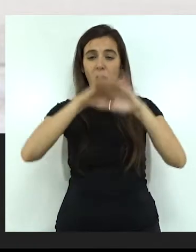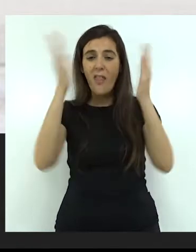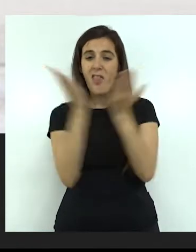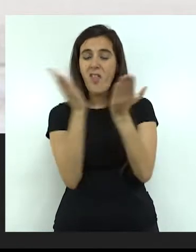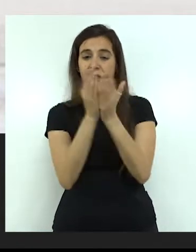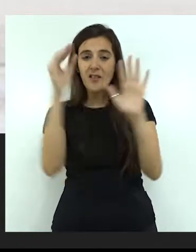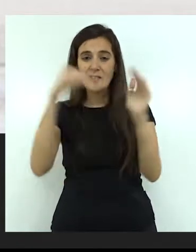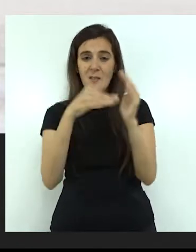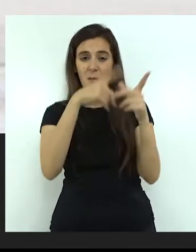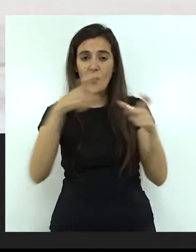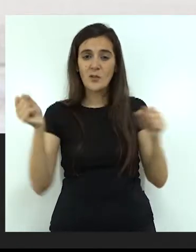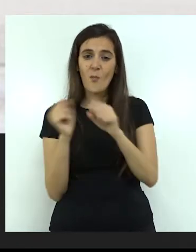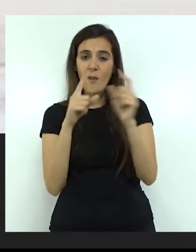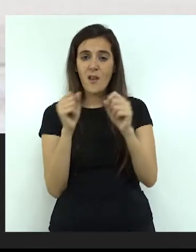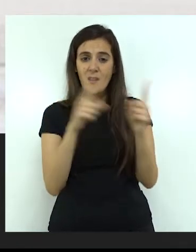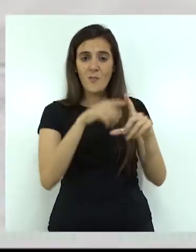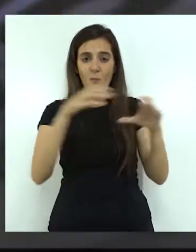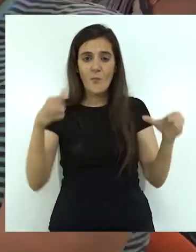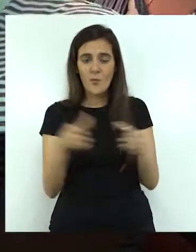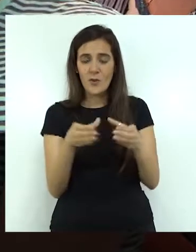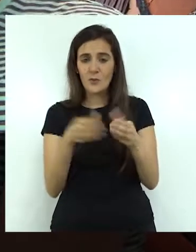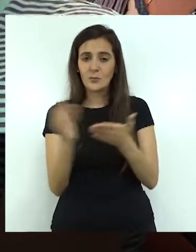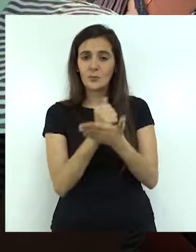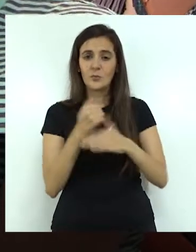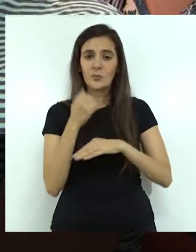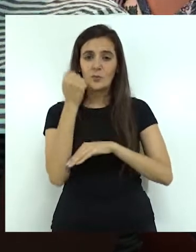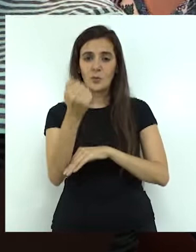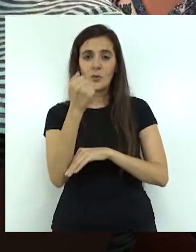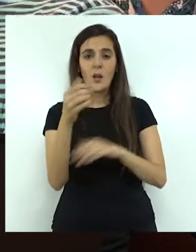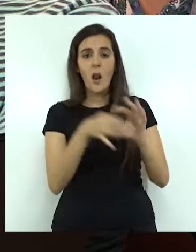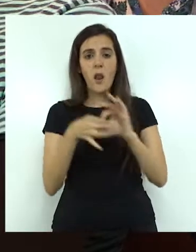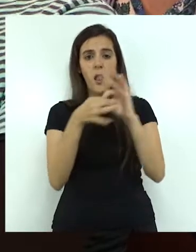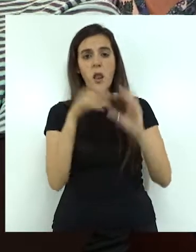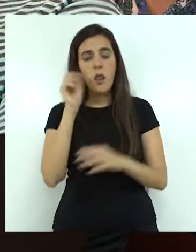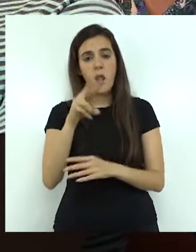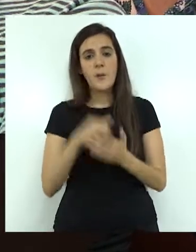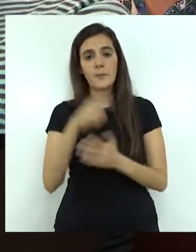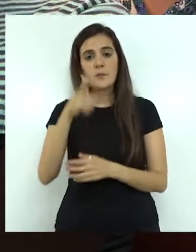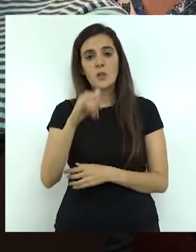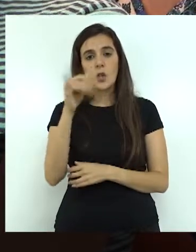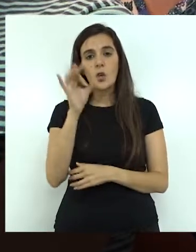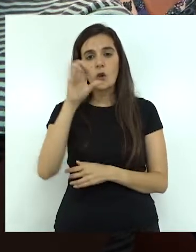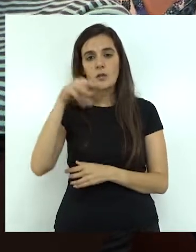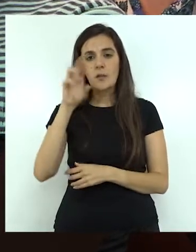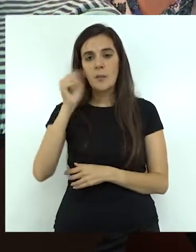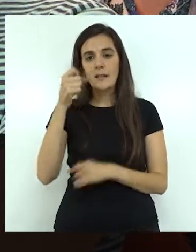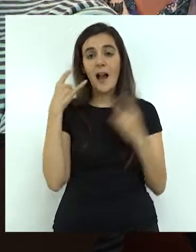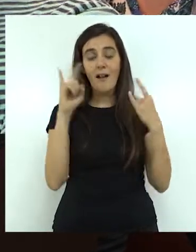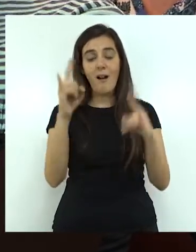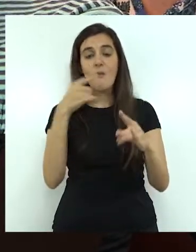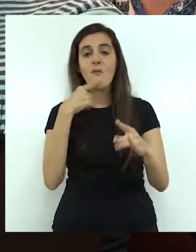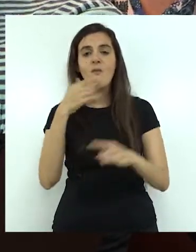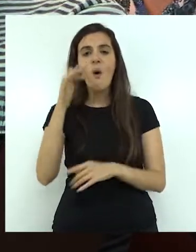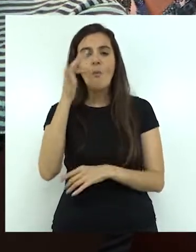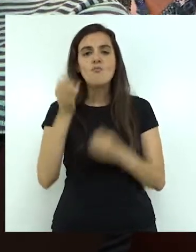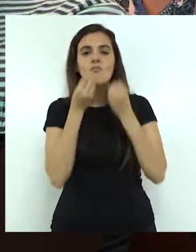de capacidades aportadas por 12 miembros de la alianza jose maría campos ha planteado los aspectos positivos a explotar en ceuta la situación geográfica